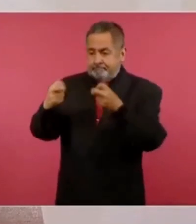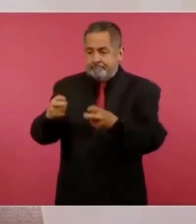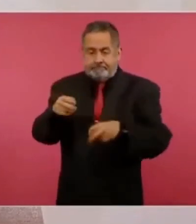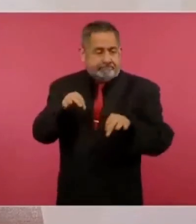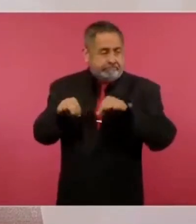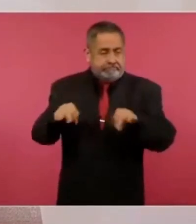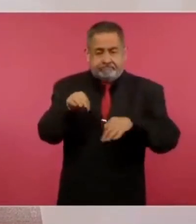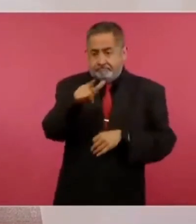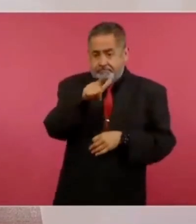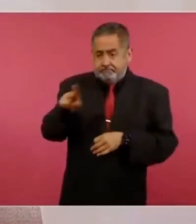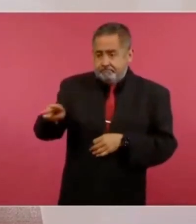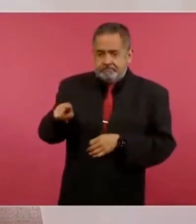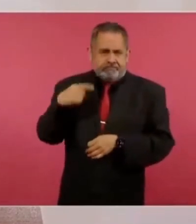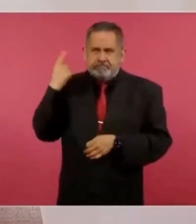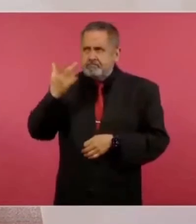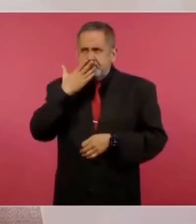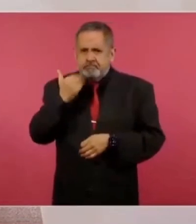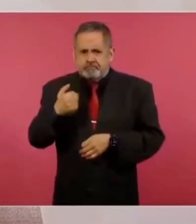viernes.